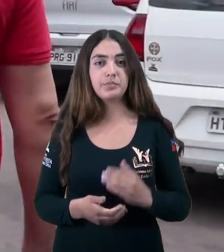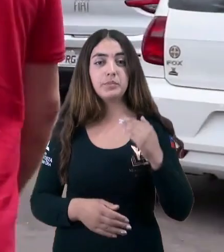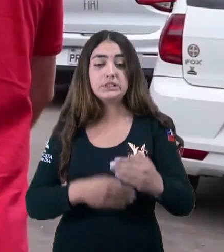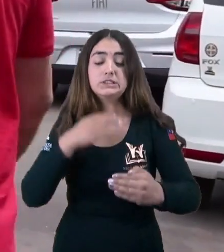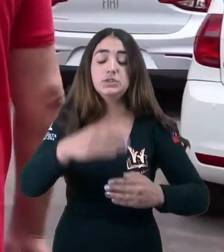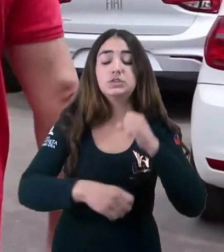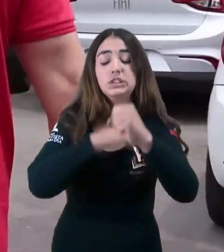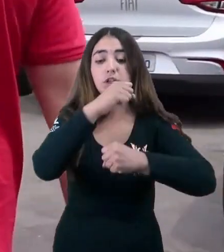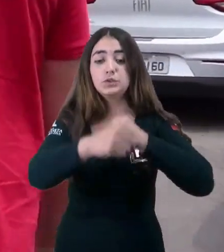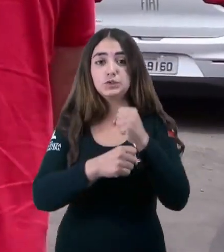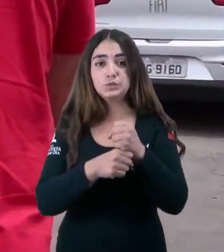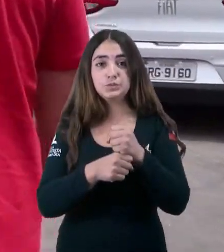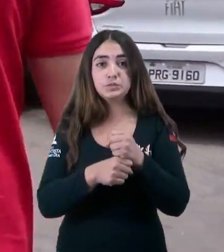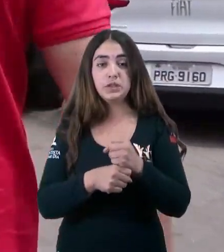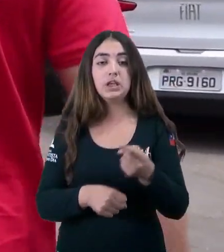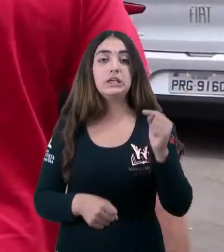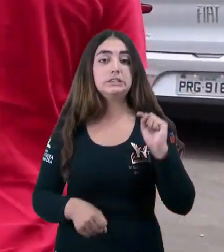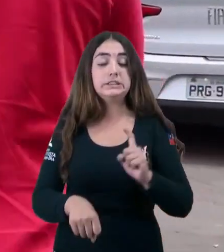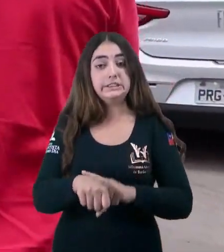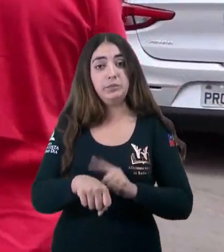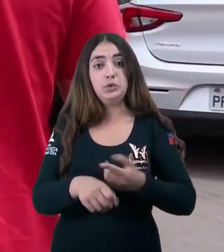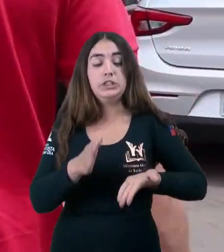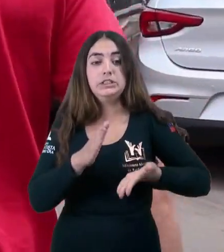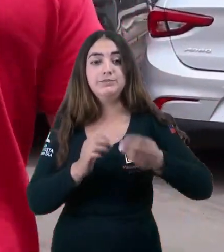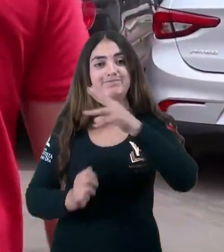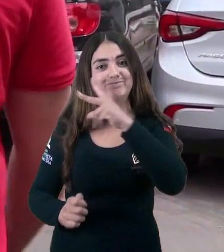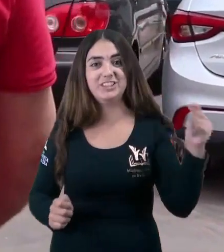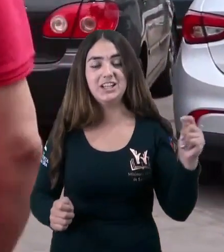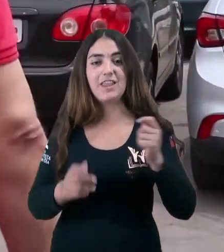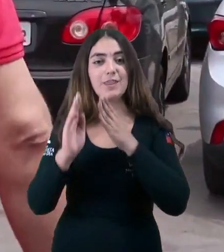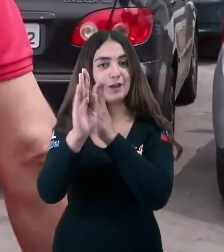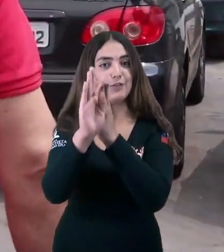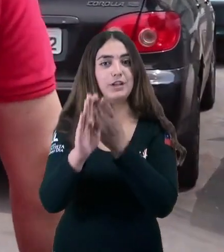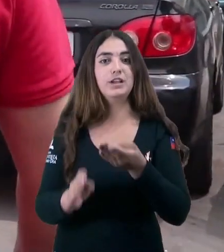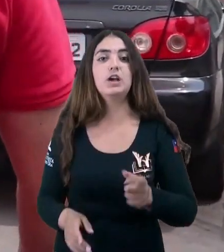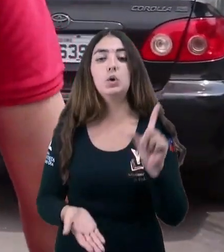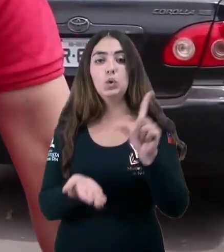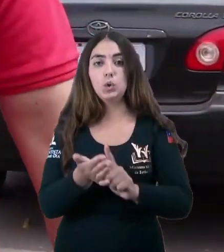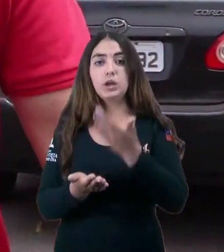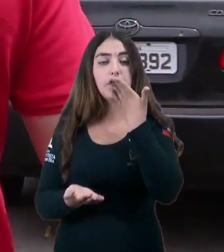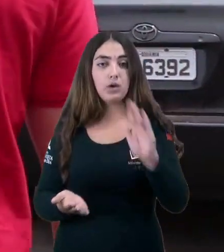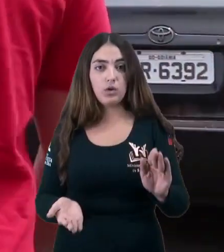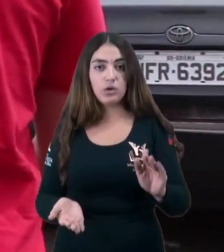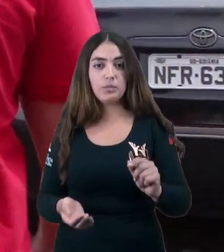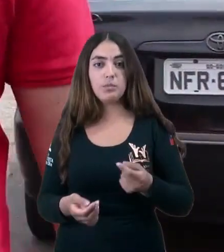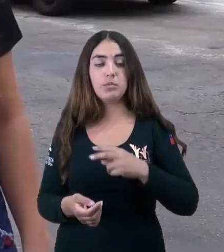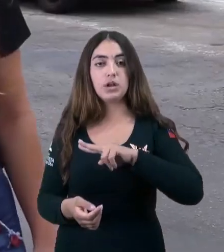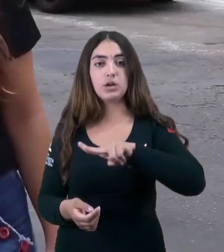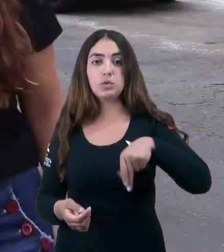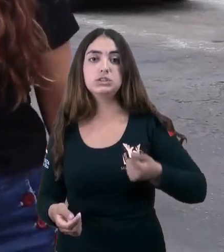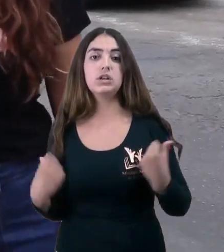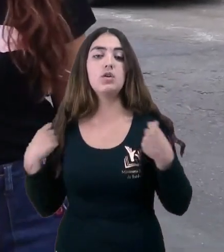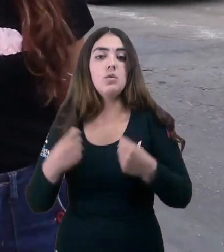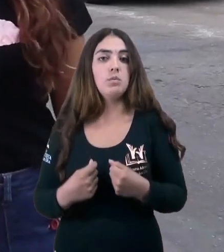Pasaron los años. Ya era hora de salir de la feria para cambiarnos a un lugar más adecuado para exponer nuestra ropa.